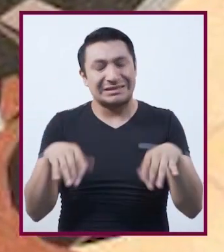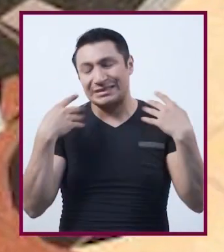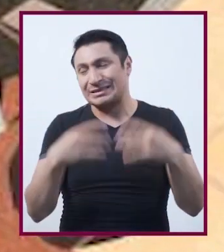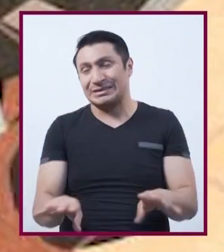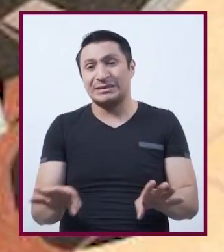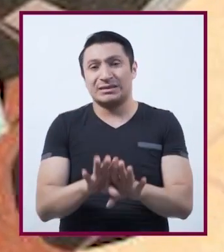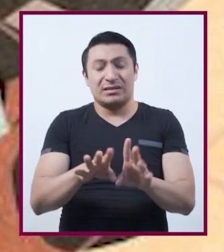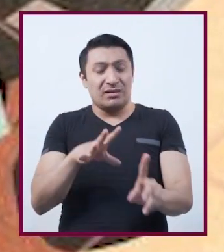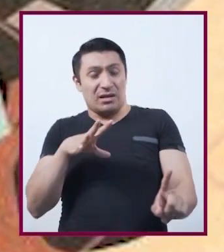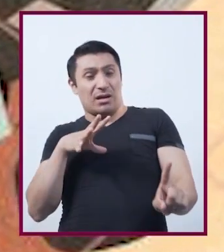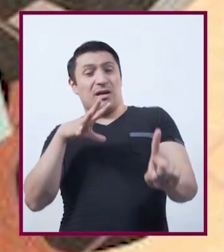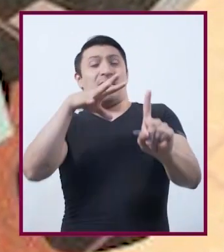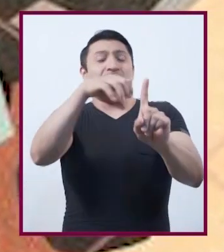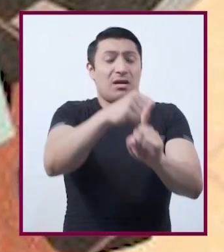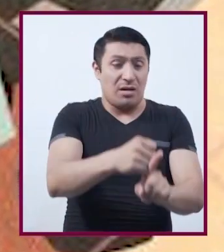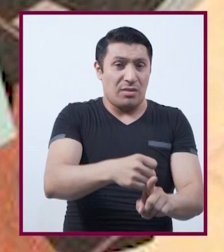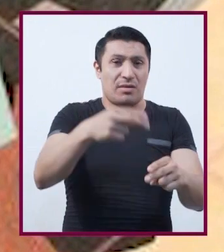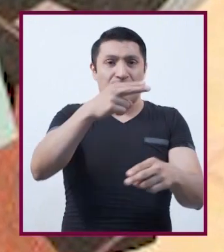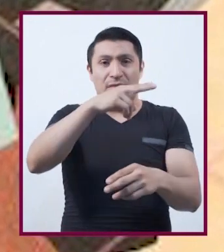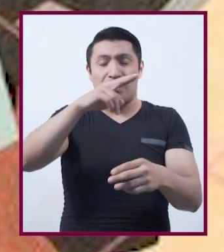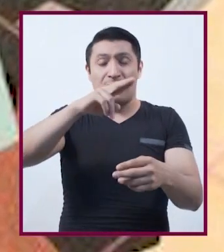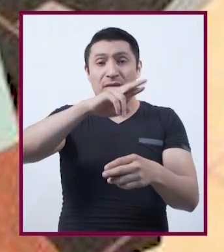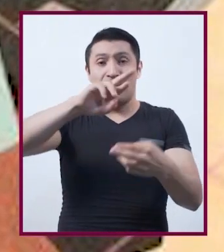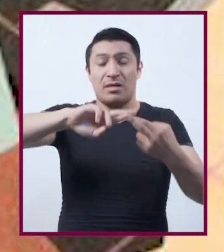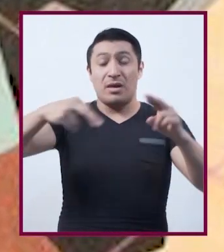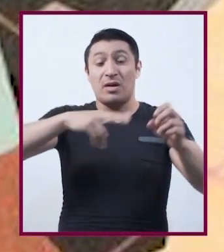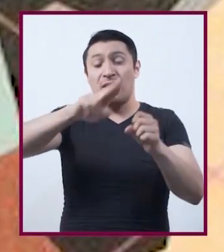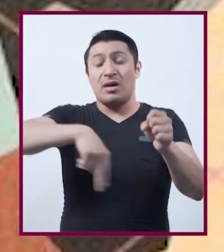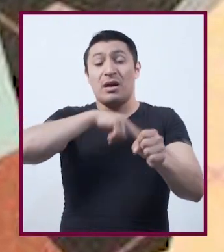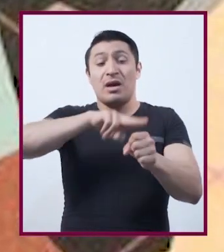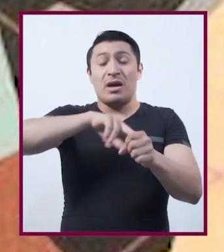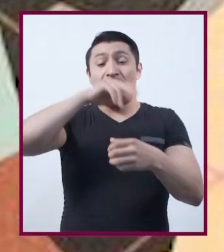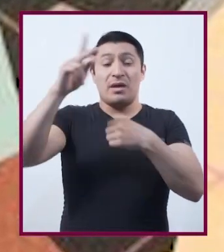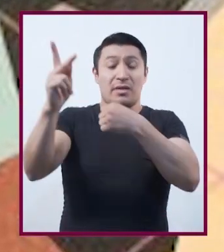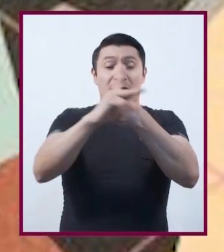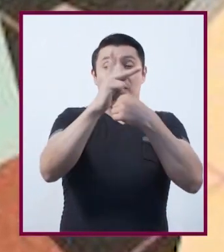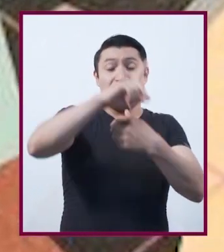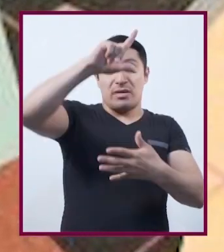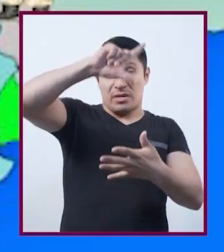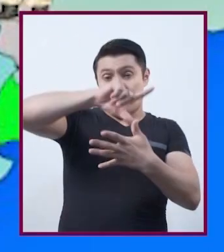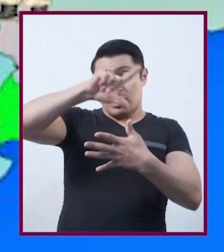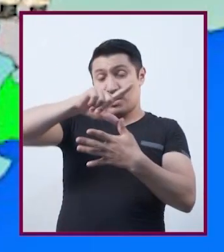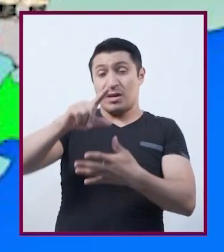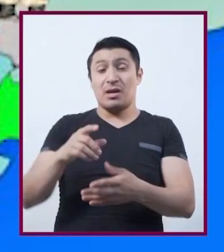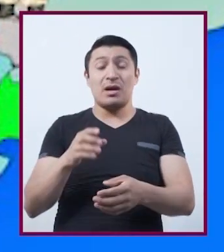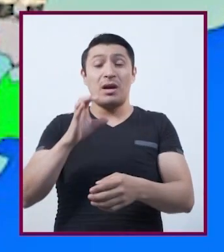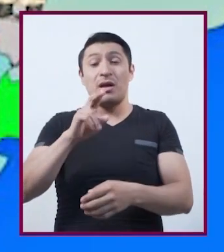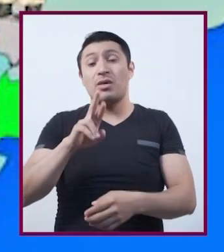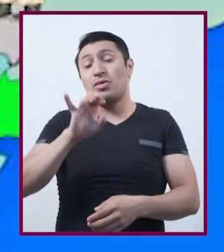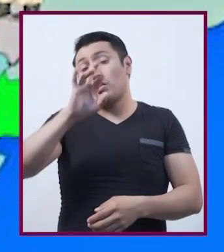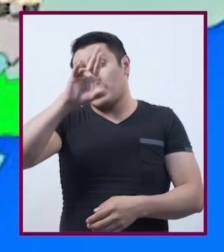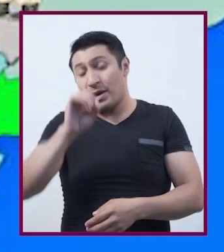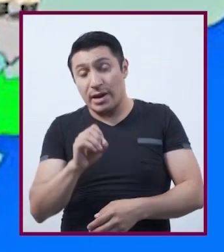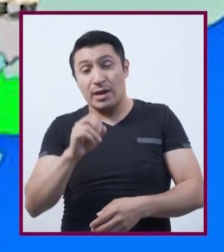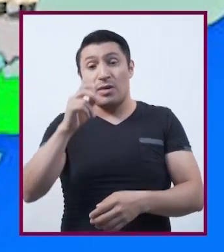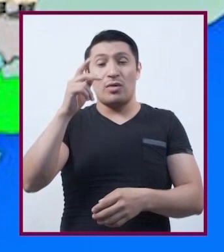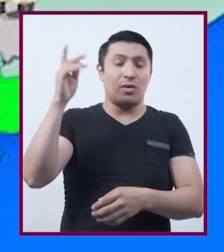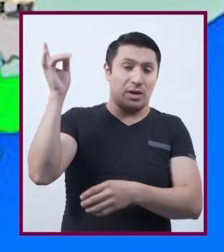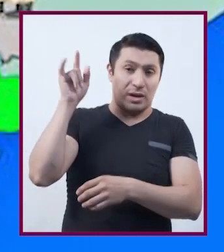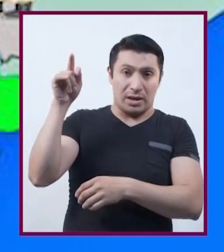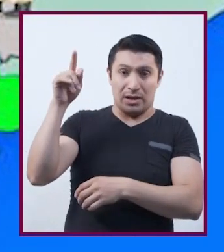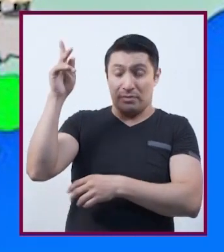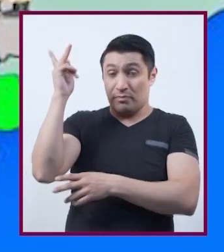Cuba, café de Brasil. Así, no resulta extraño que Inglaterra haya deseado evitar que manos estadounidenses